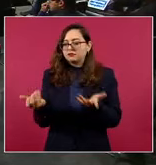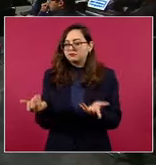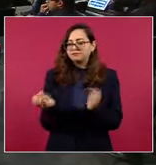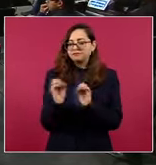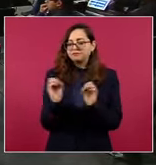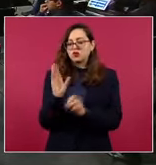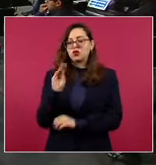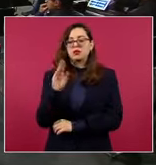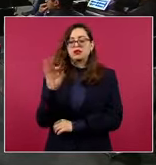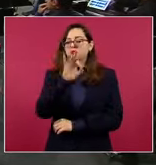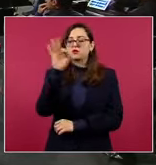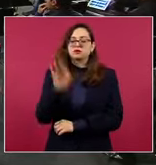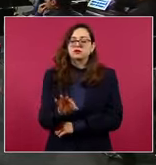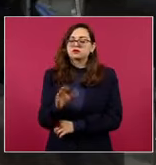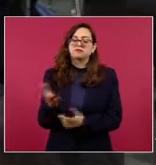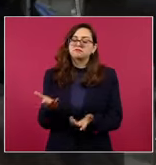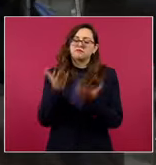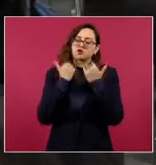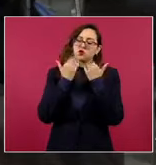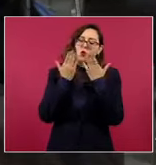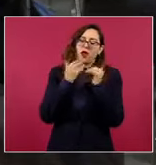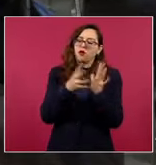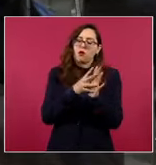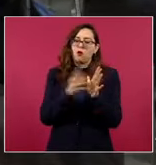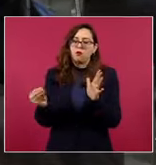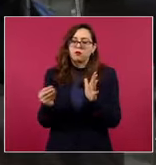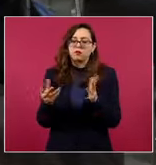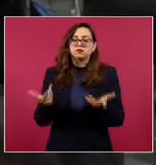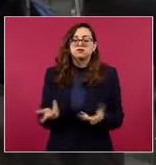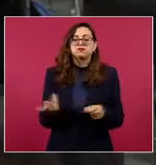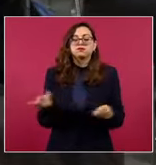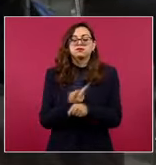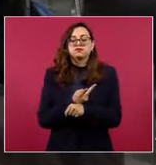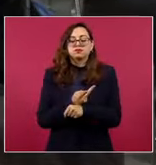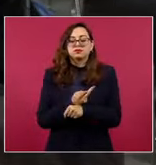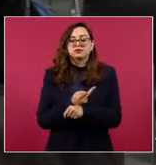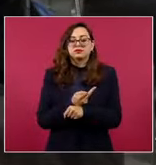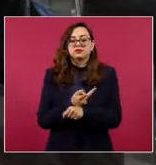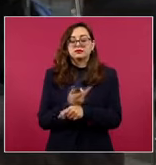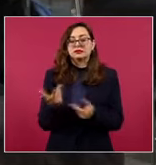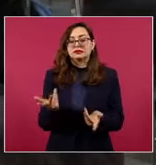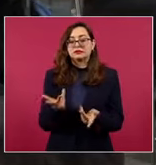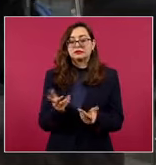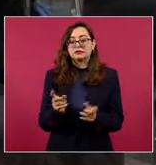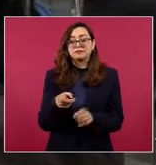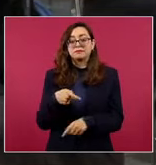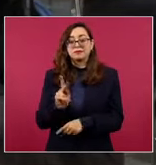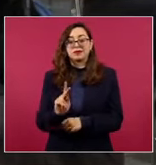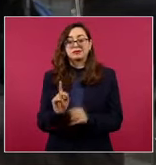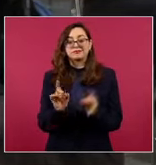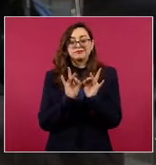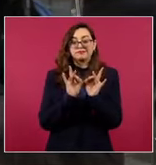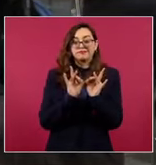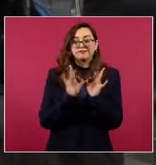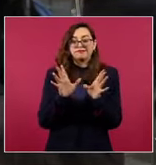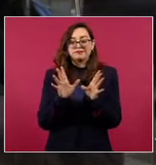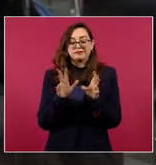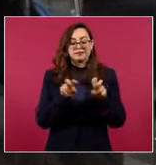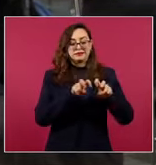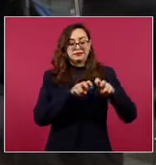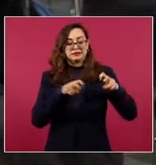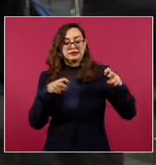un 90%. Lo que surge a raíz de este proceso y que a final de cuentas, bueno, pues sí llega de alguna manera a salpicar a estos ministros que son